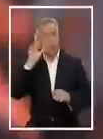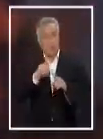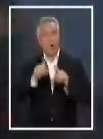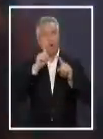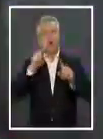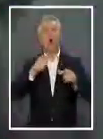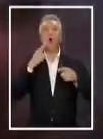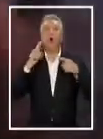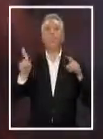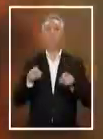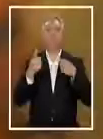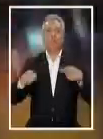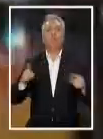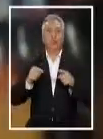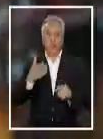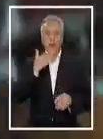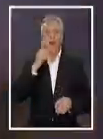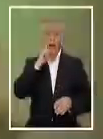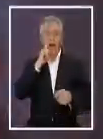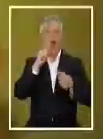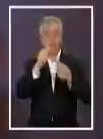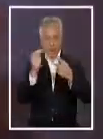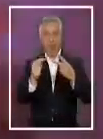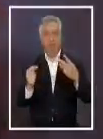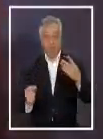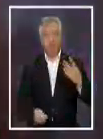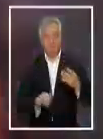incursionado en la música urbana. Casos hay varios.